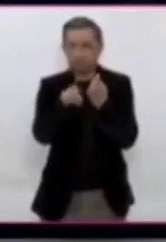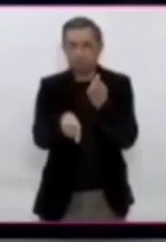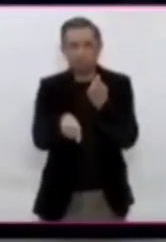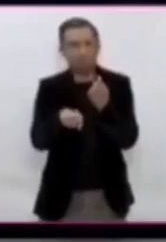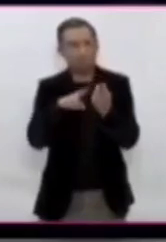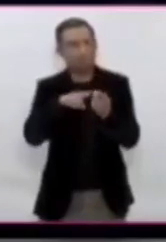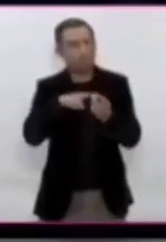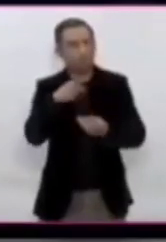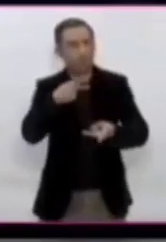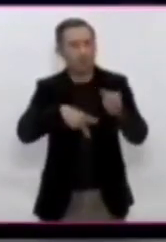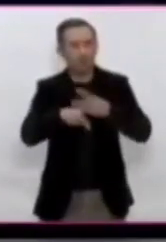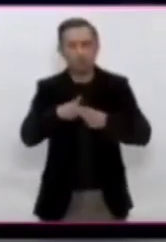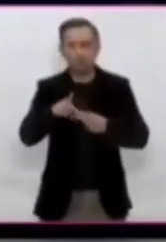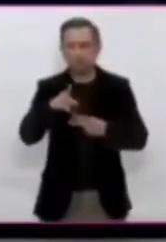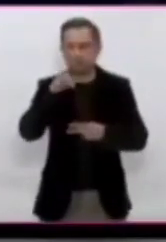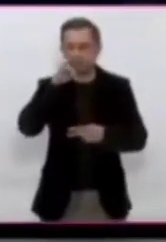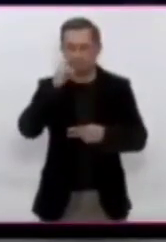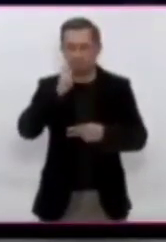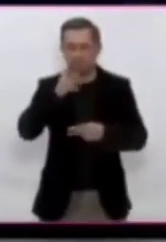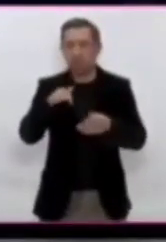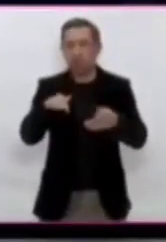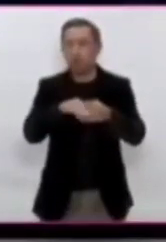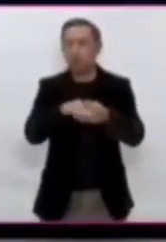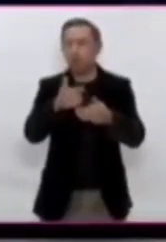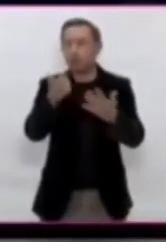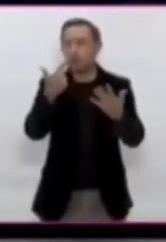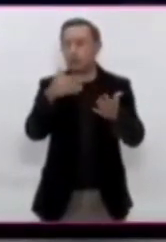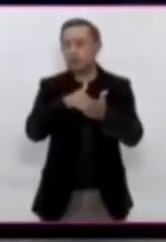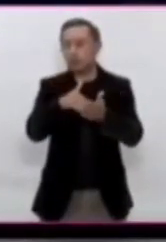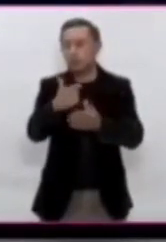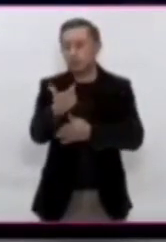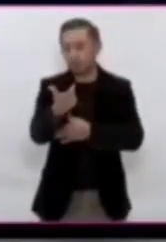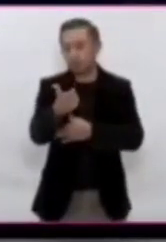origen. Estamos hablando de casi 7 millones de pesos,